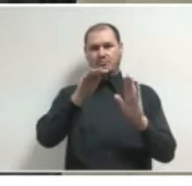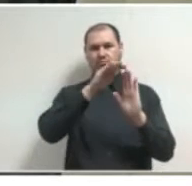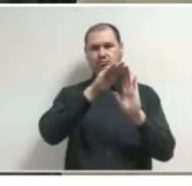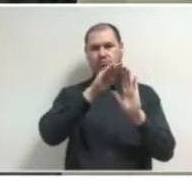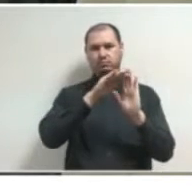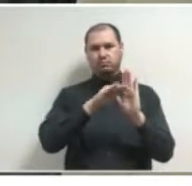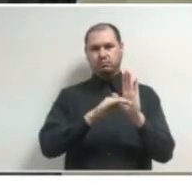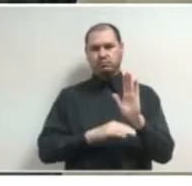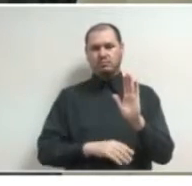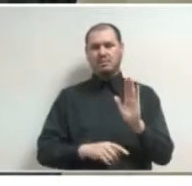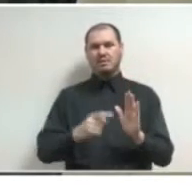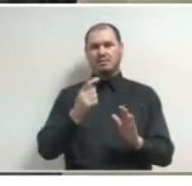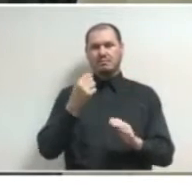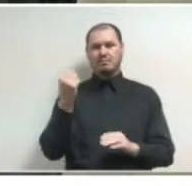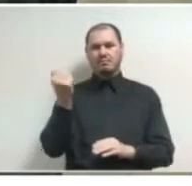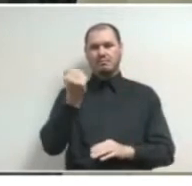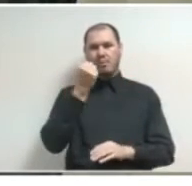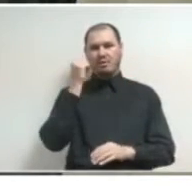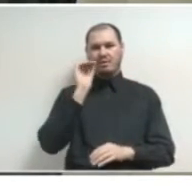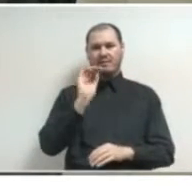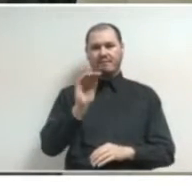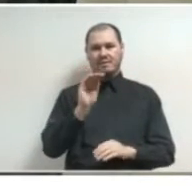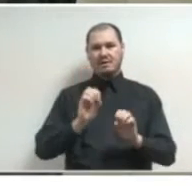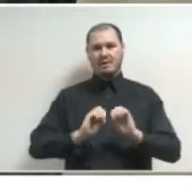Pepe Guava Tapichá va a pojar afuera.